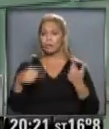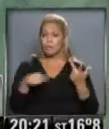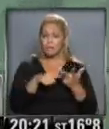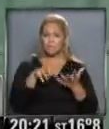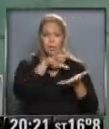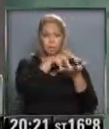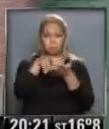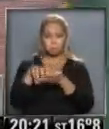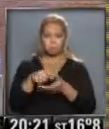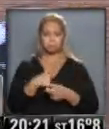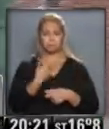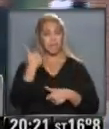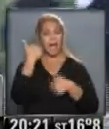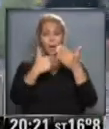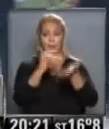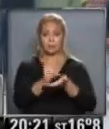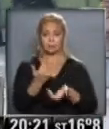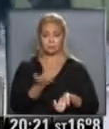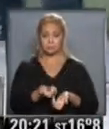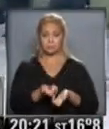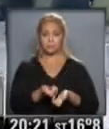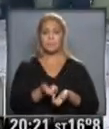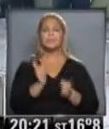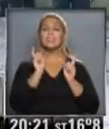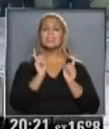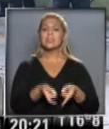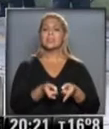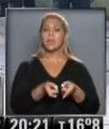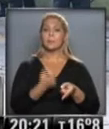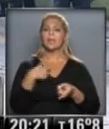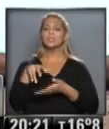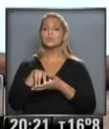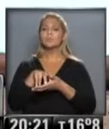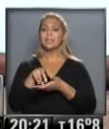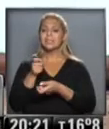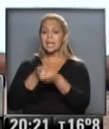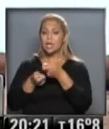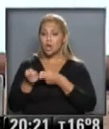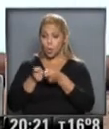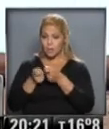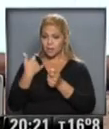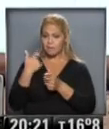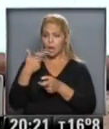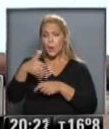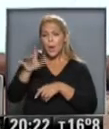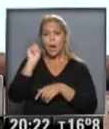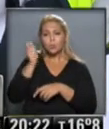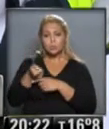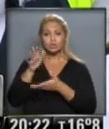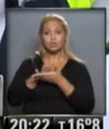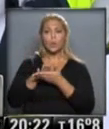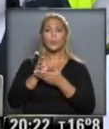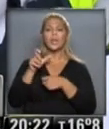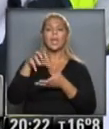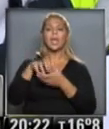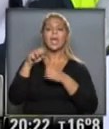comercial, ¿sí? Y eso estaba muy avanzado. Incluso en la parte que comercial estaba por tener sentencia la situación de quiebra de la empresa.